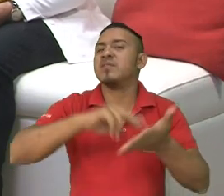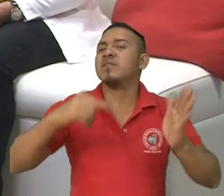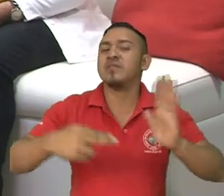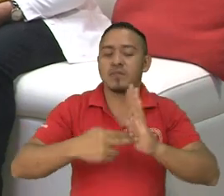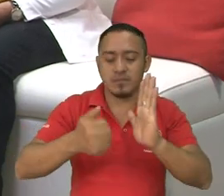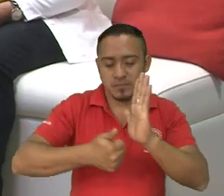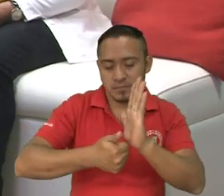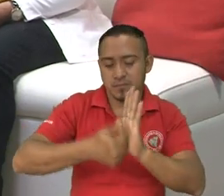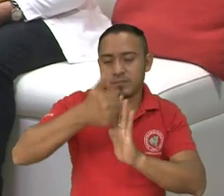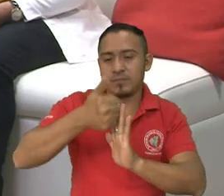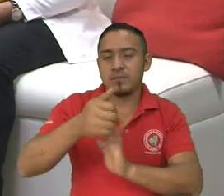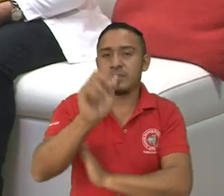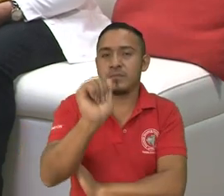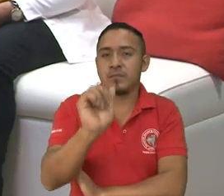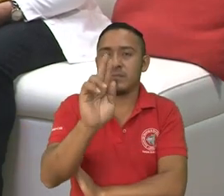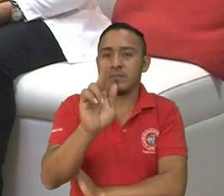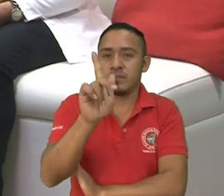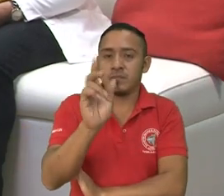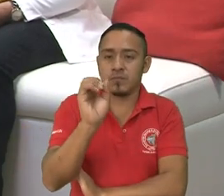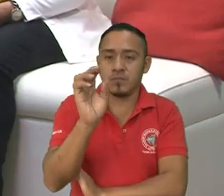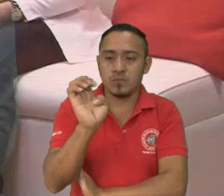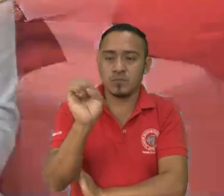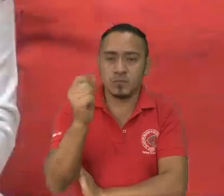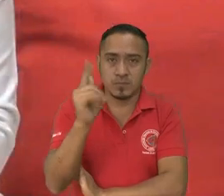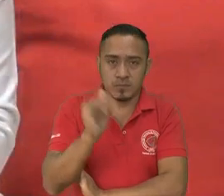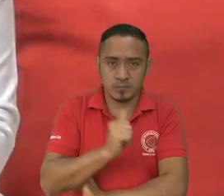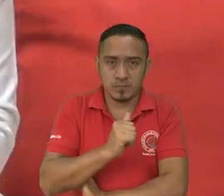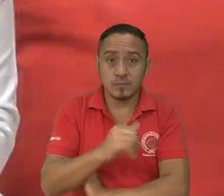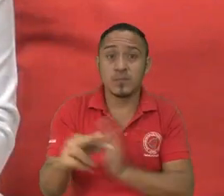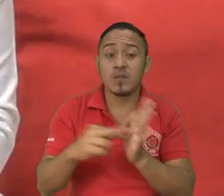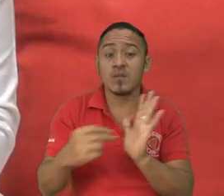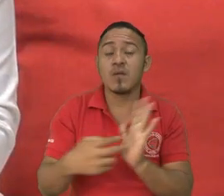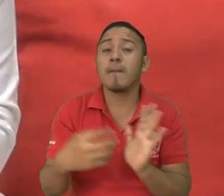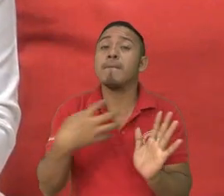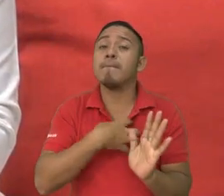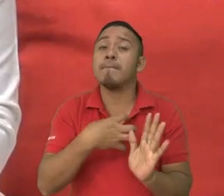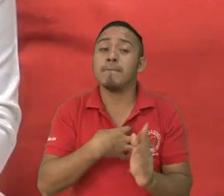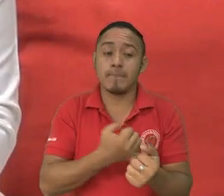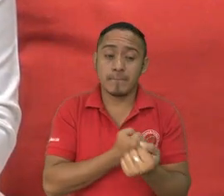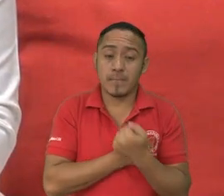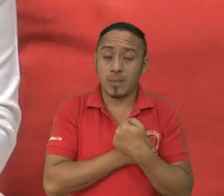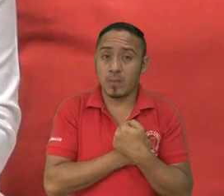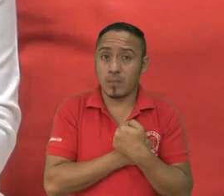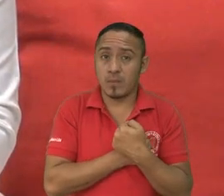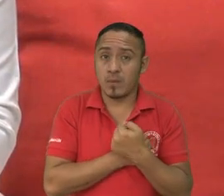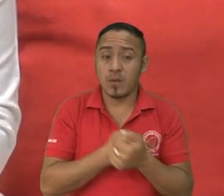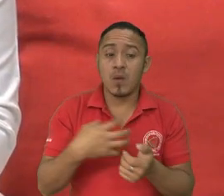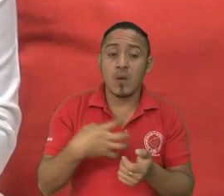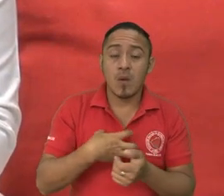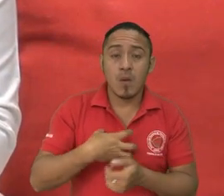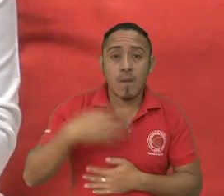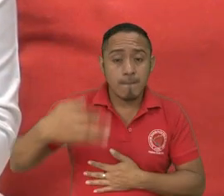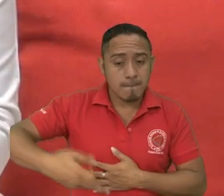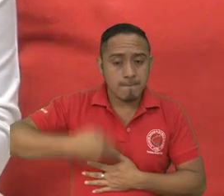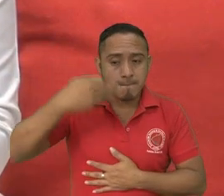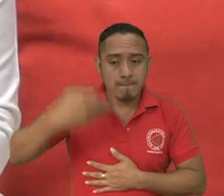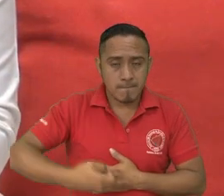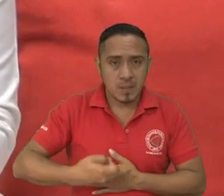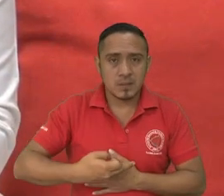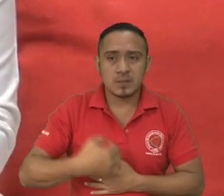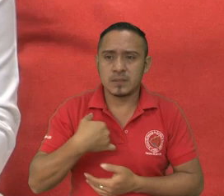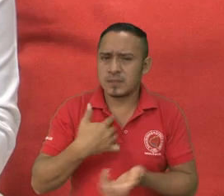autoestima? La autoestima es valorarse a sí mismo, estar seguro,